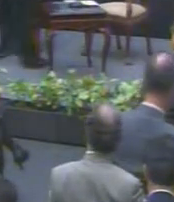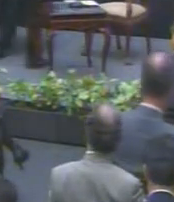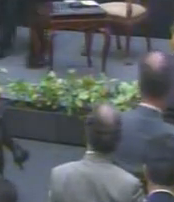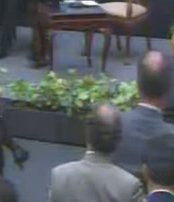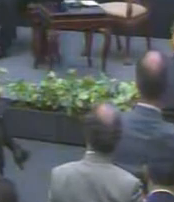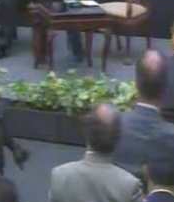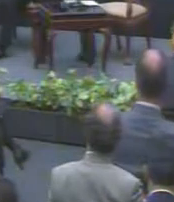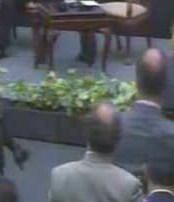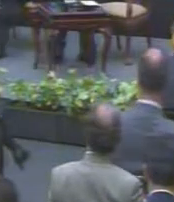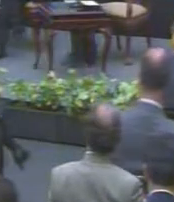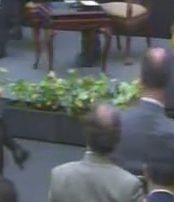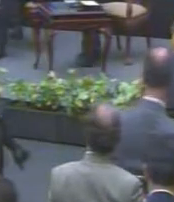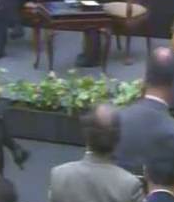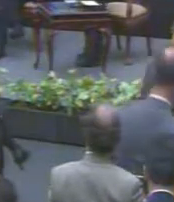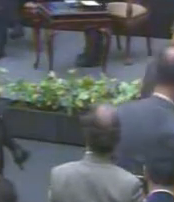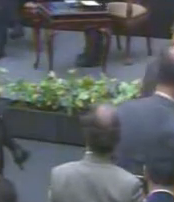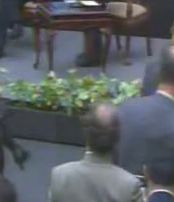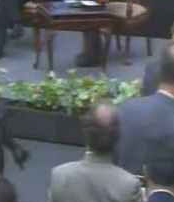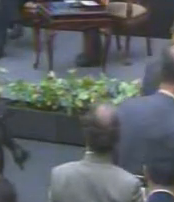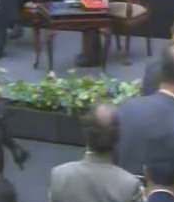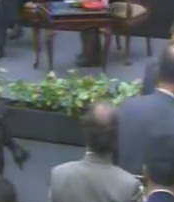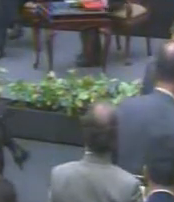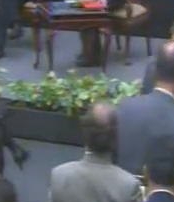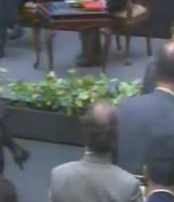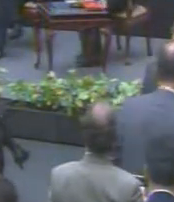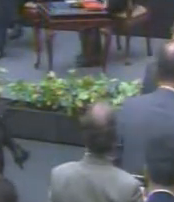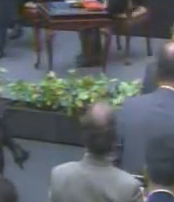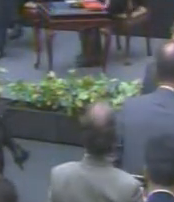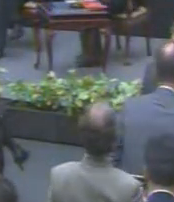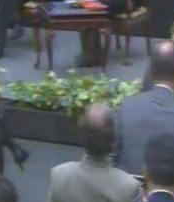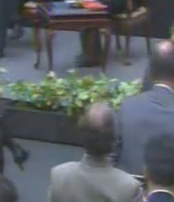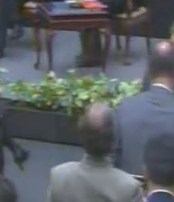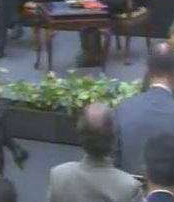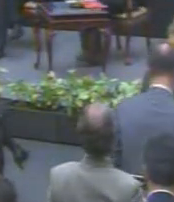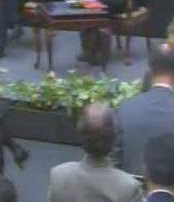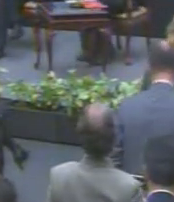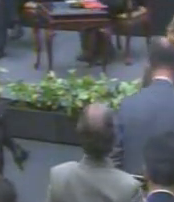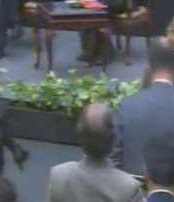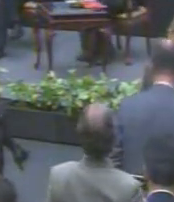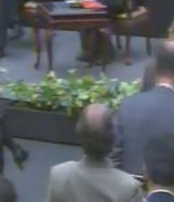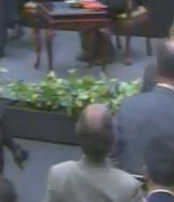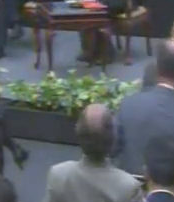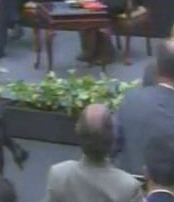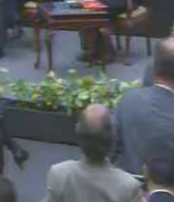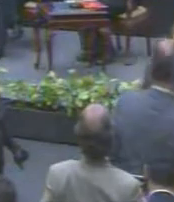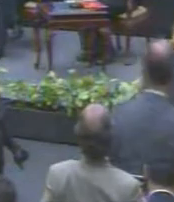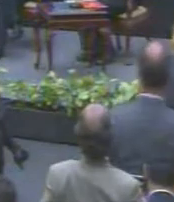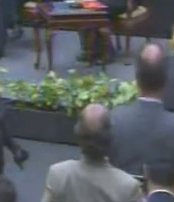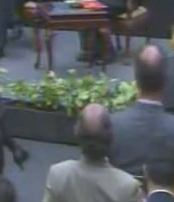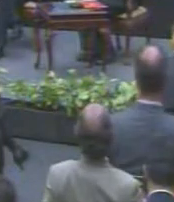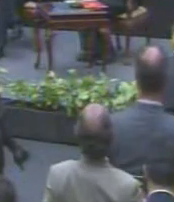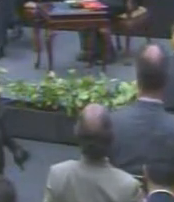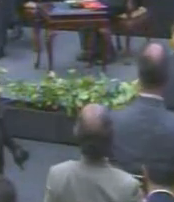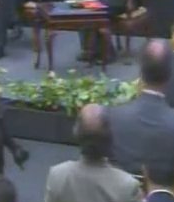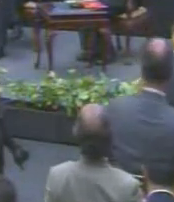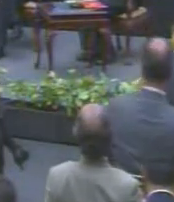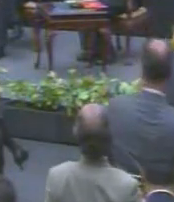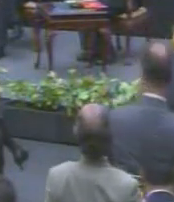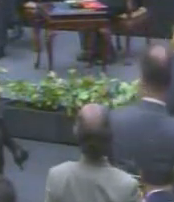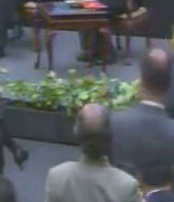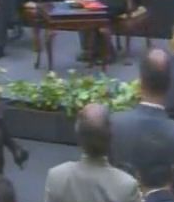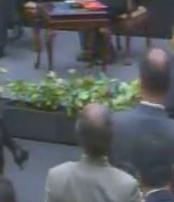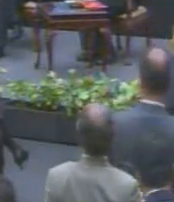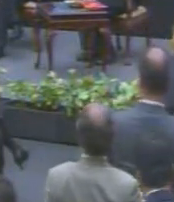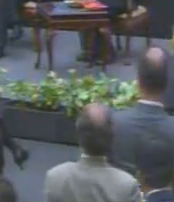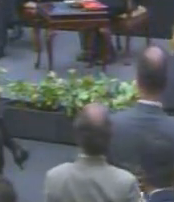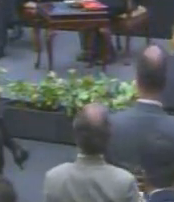Muchísimas gracias al doctor Francisco Gil Villegas Montiel por abordar este segundo tema. Y pasaremos ahora